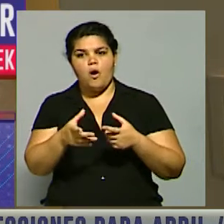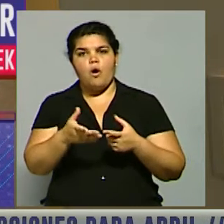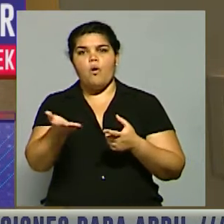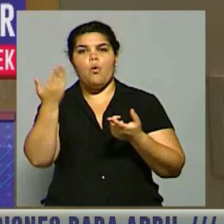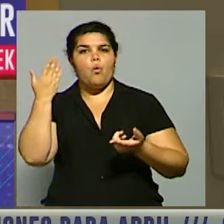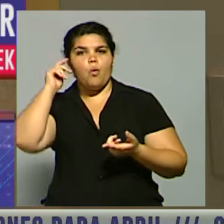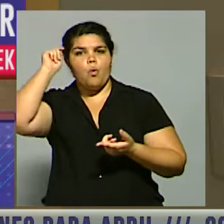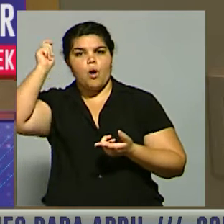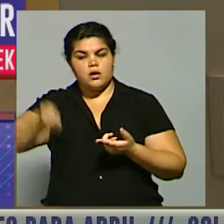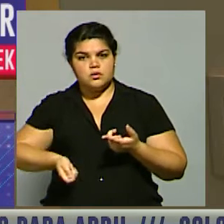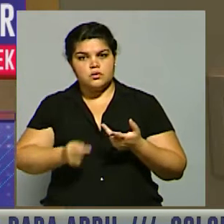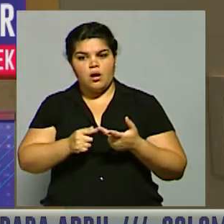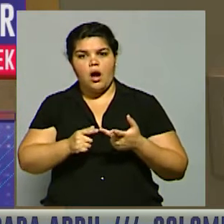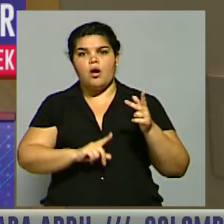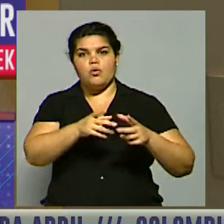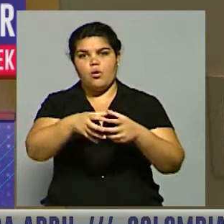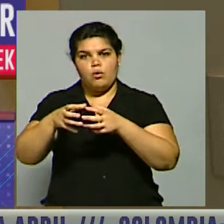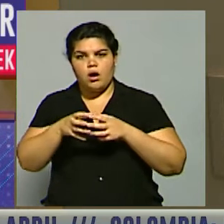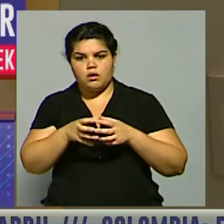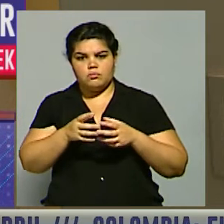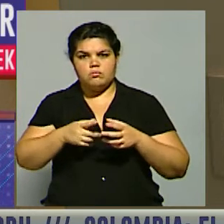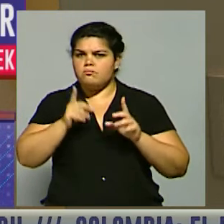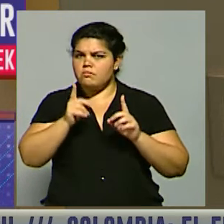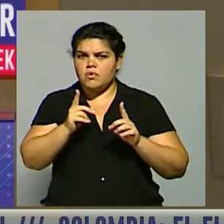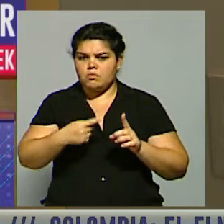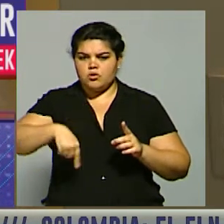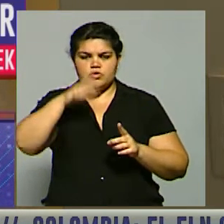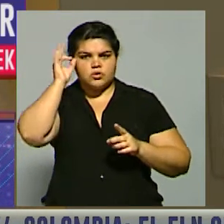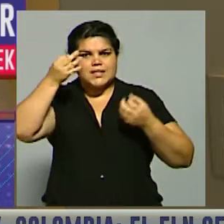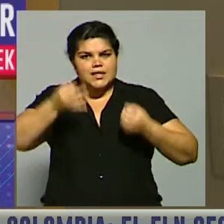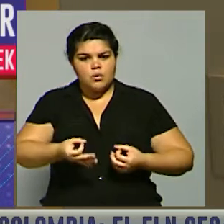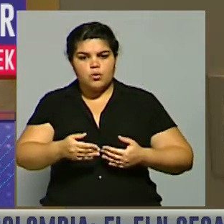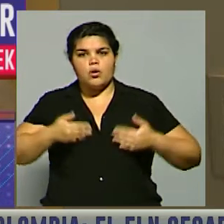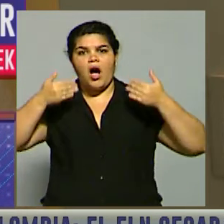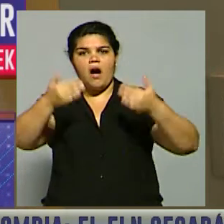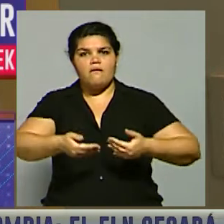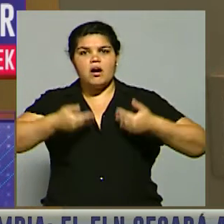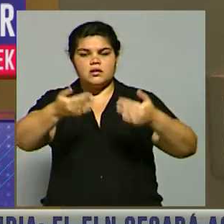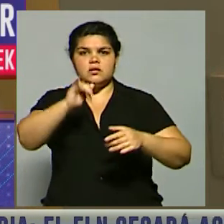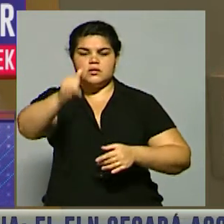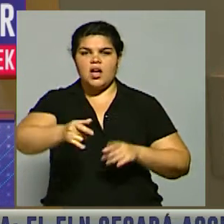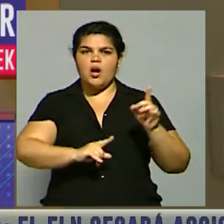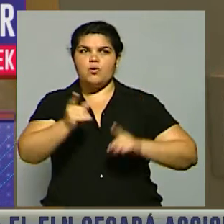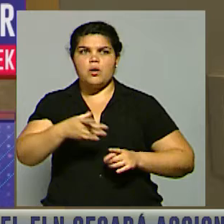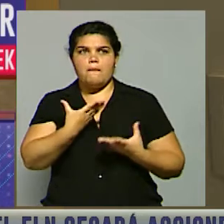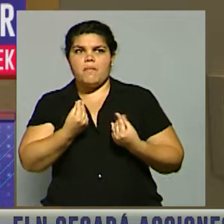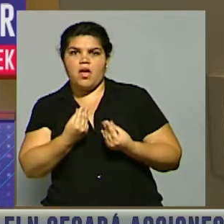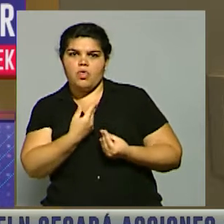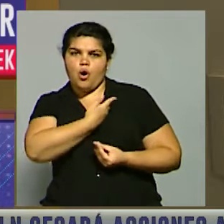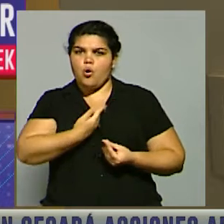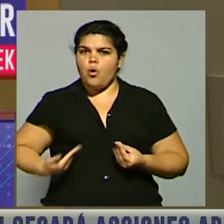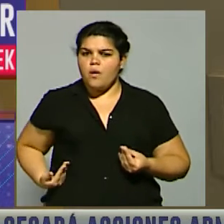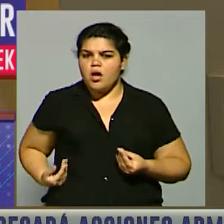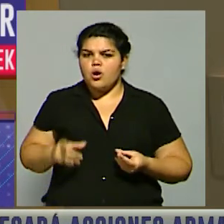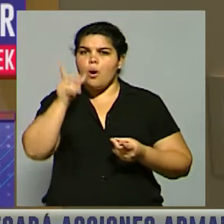pero podemos decir que hemos avanzado mucho, y a pesar del cambio de gobierno y algunos temores que existían respecto de cuál iba a ser la política de